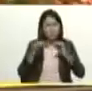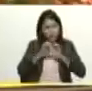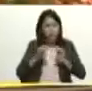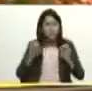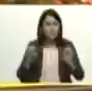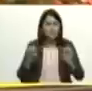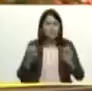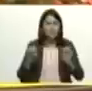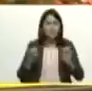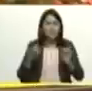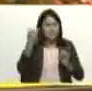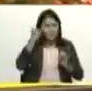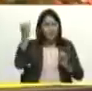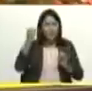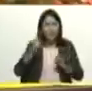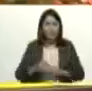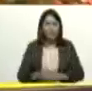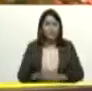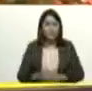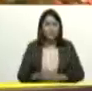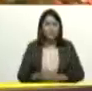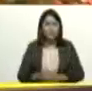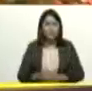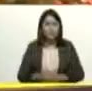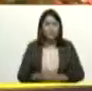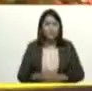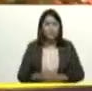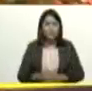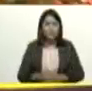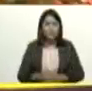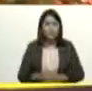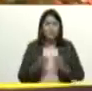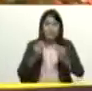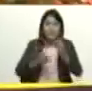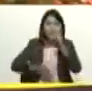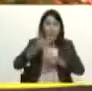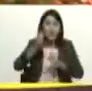educativo, ideológico, de la construcción de los nuevos valores,